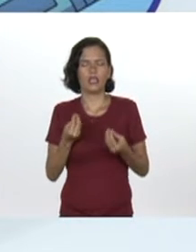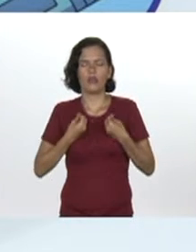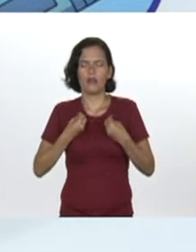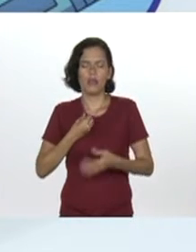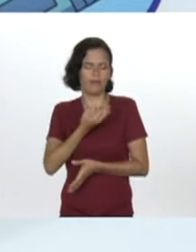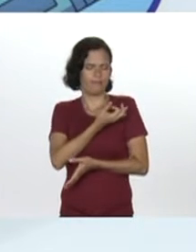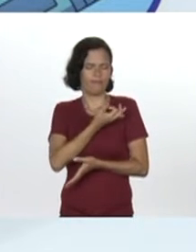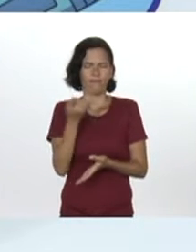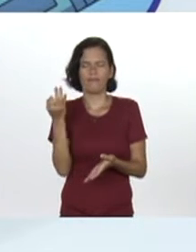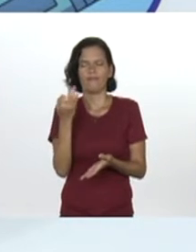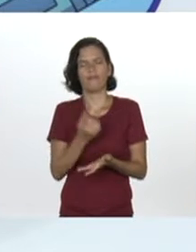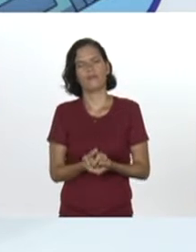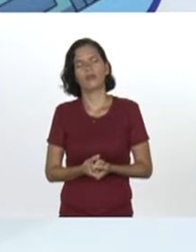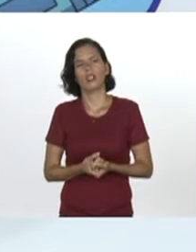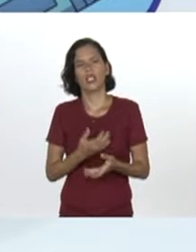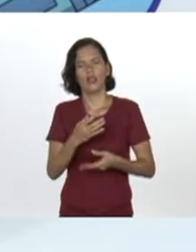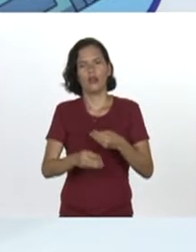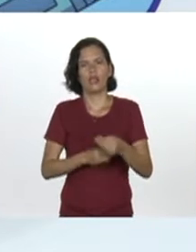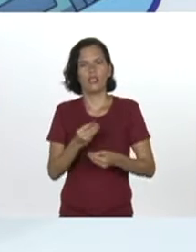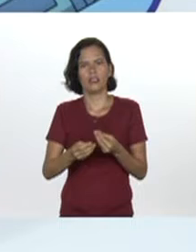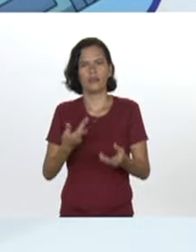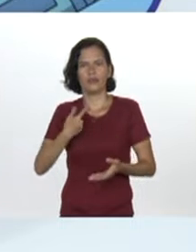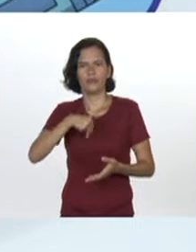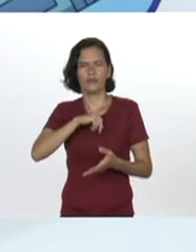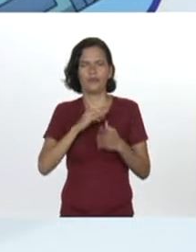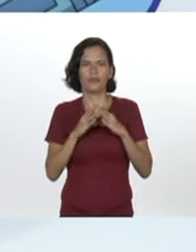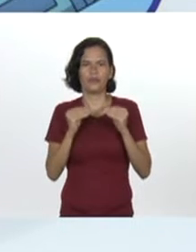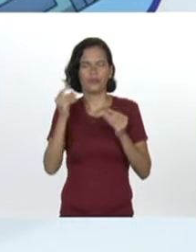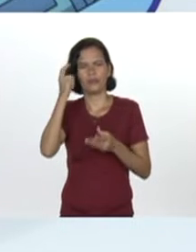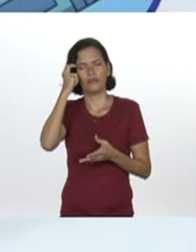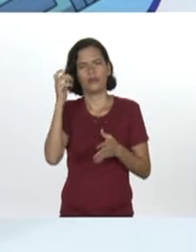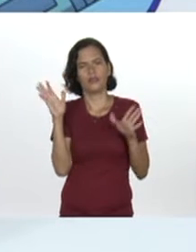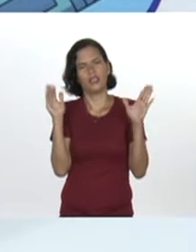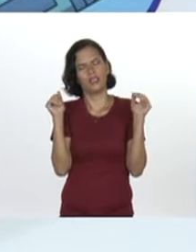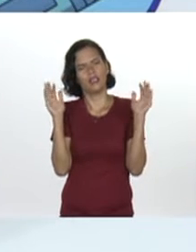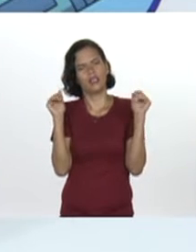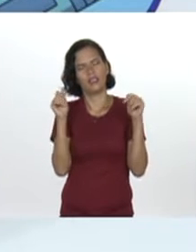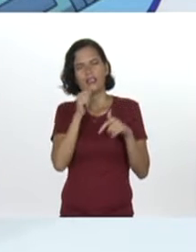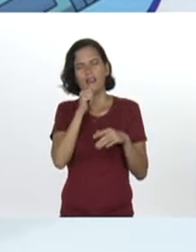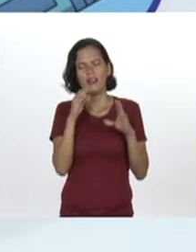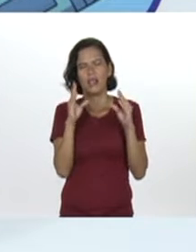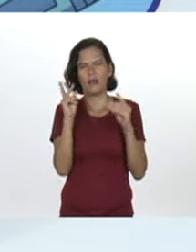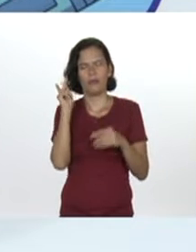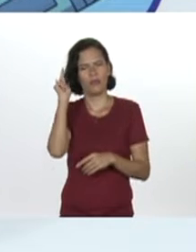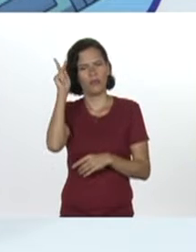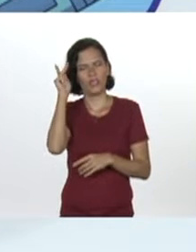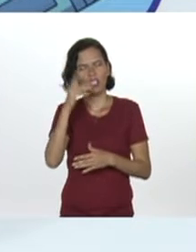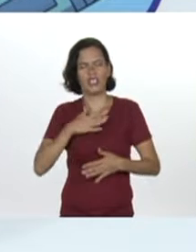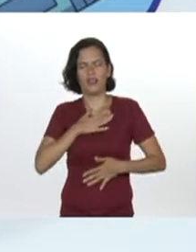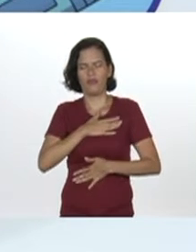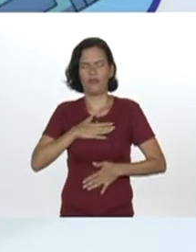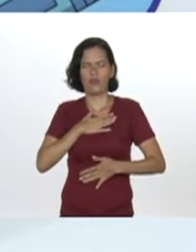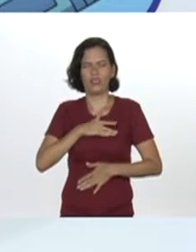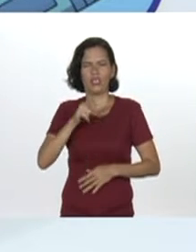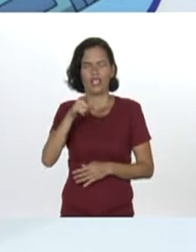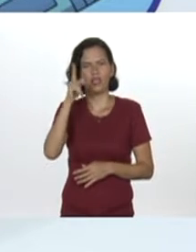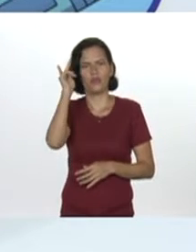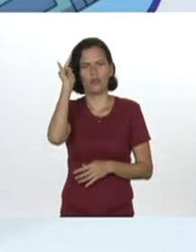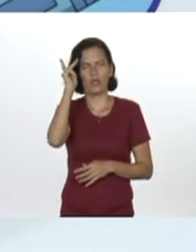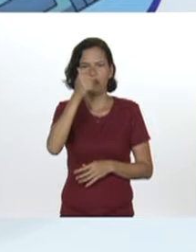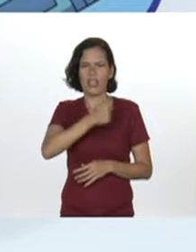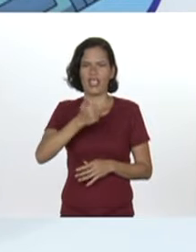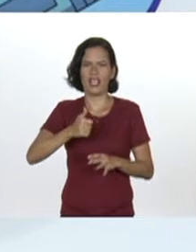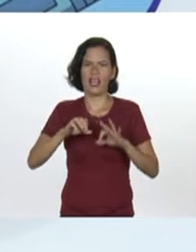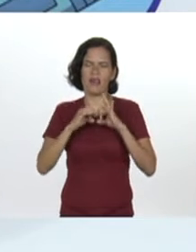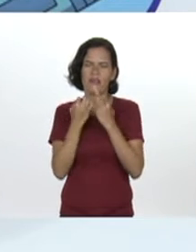vida exitosa en la longevidad de nuestra vida. Con eso me despido, quien te habla la profesora Ana Pastore, y disfruta de tus programas de